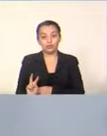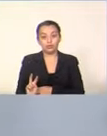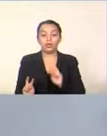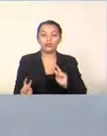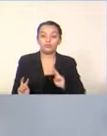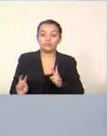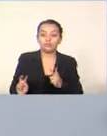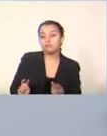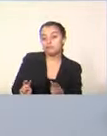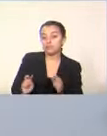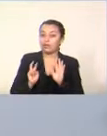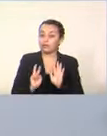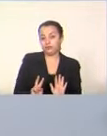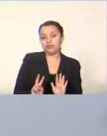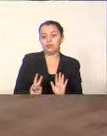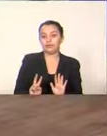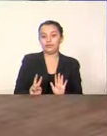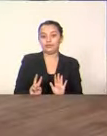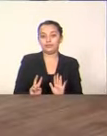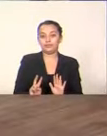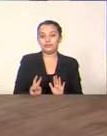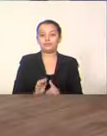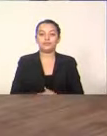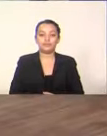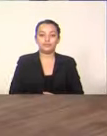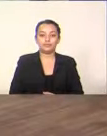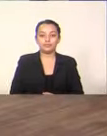El 2 en las unidades y el 7 en las decenas.